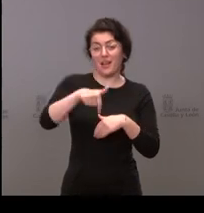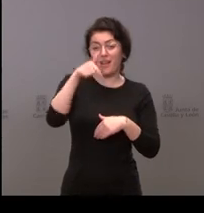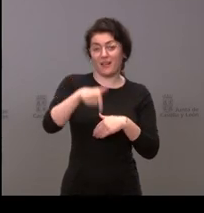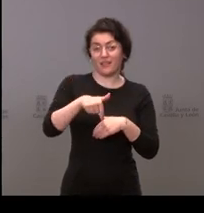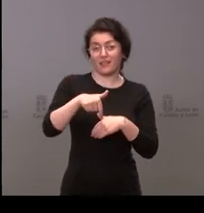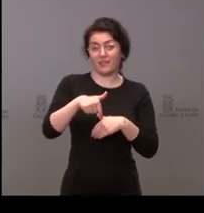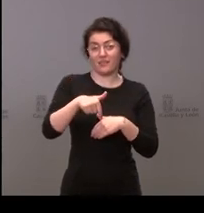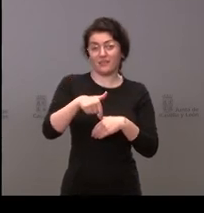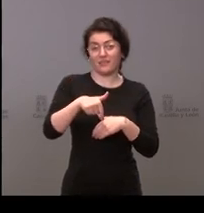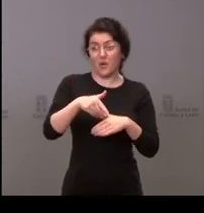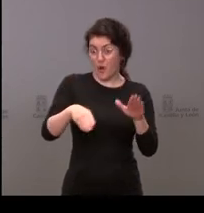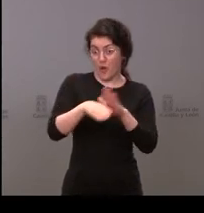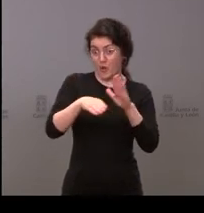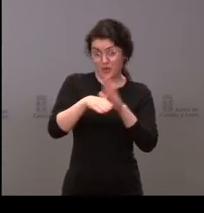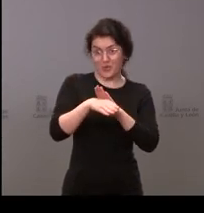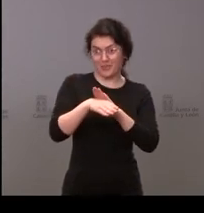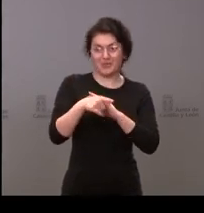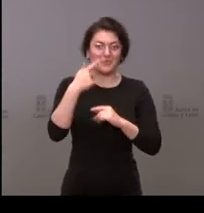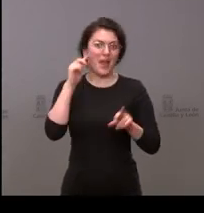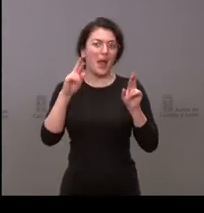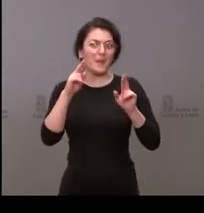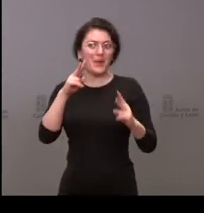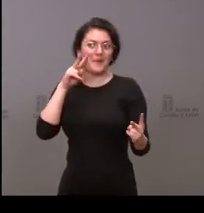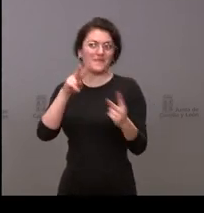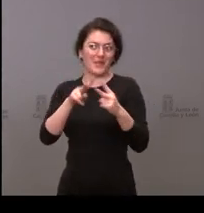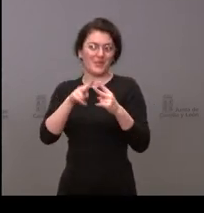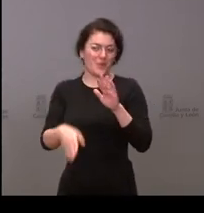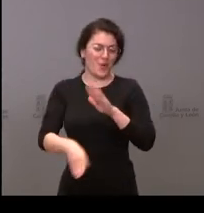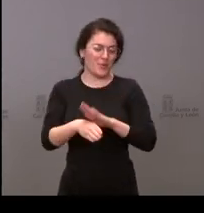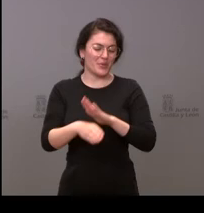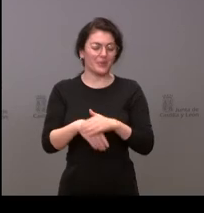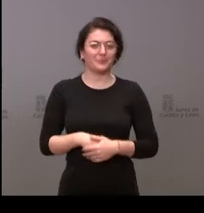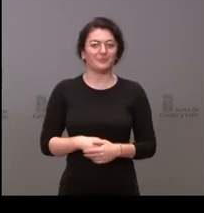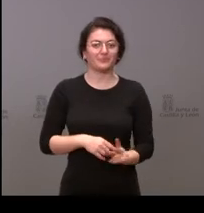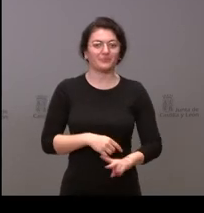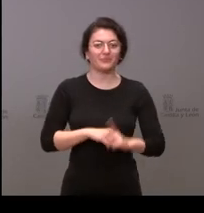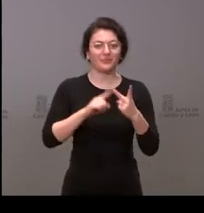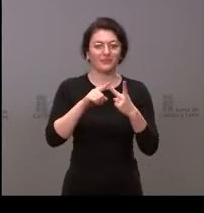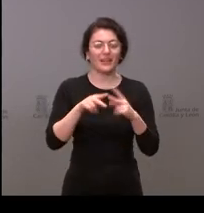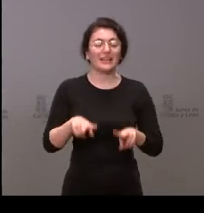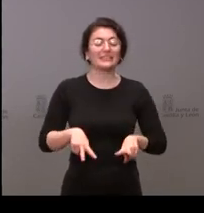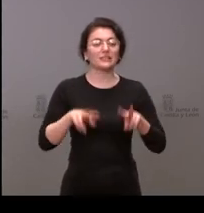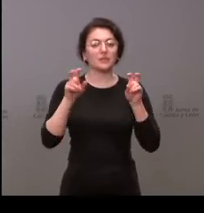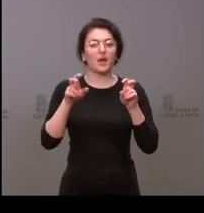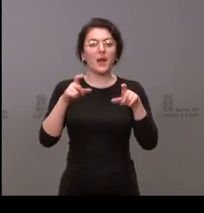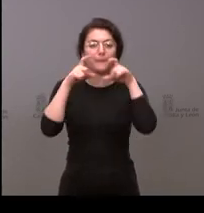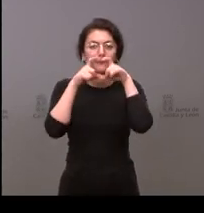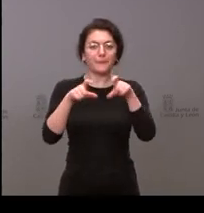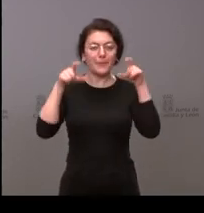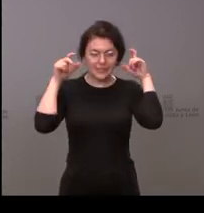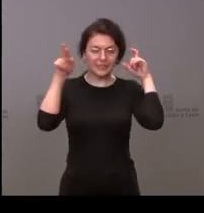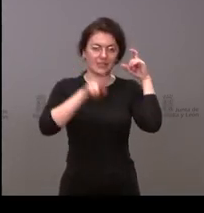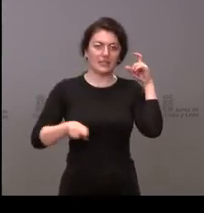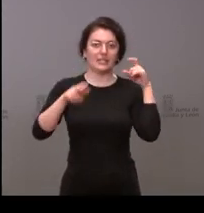espero entonces seguir viéndonos según lo que ha dicho y por otro lado insistiendo en el tema de las mascarillas mi pregunta es